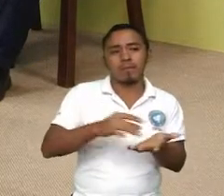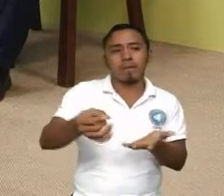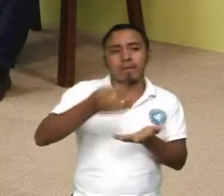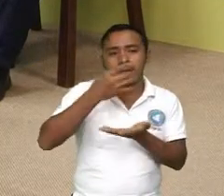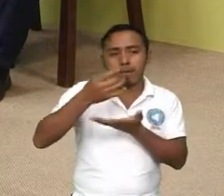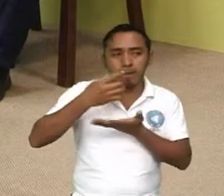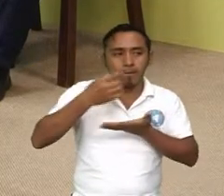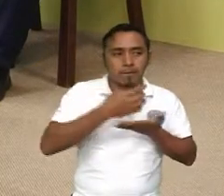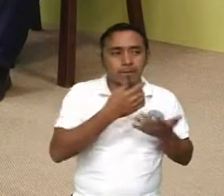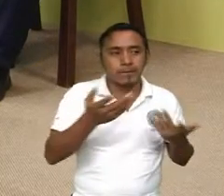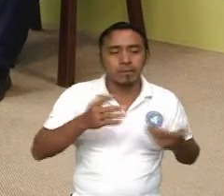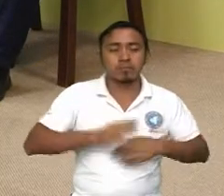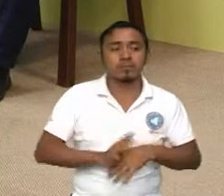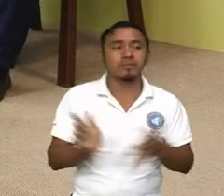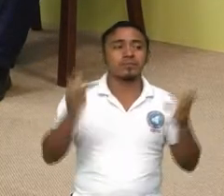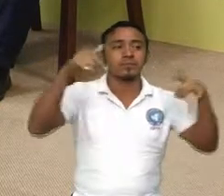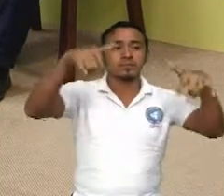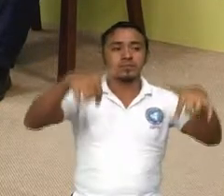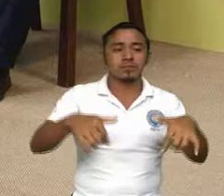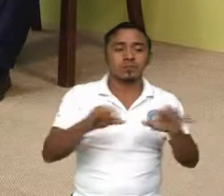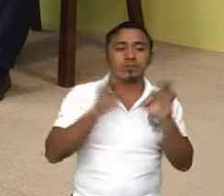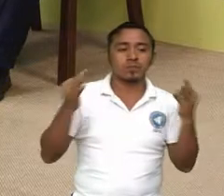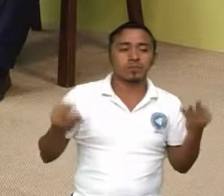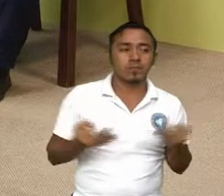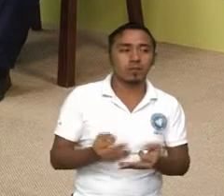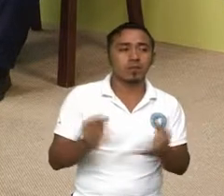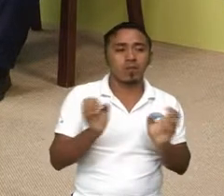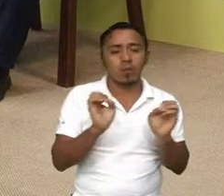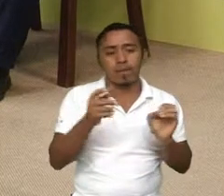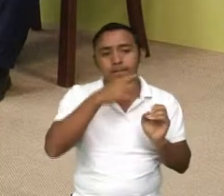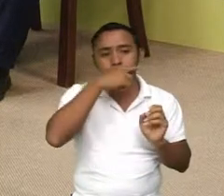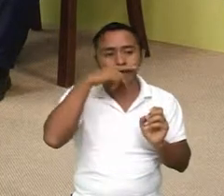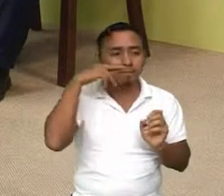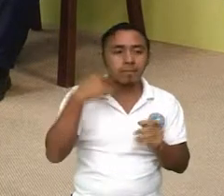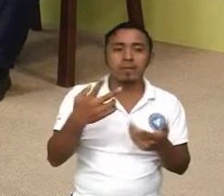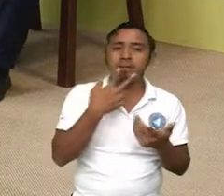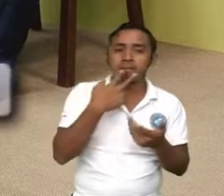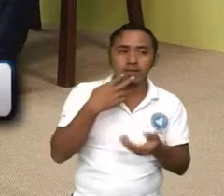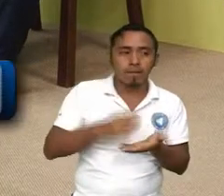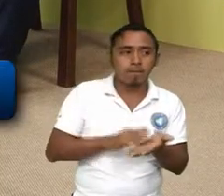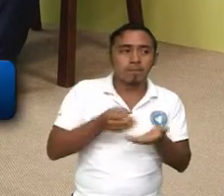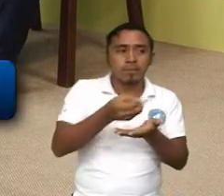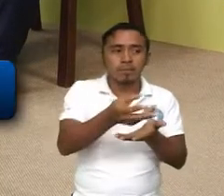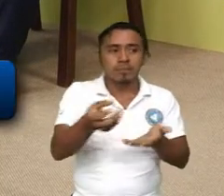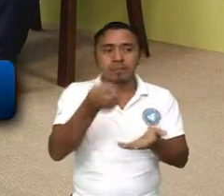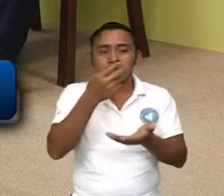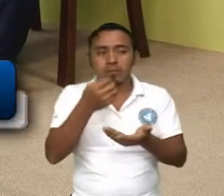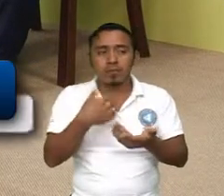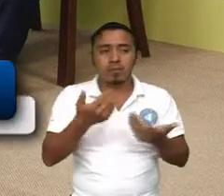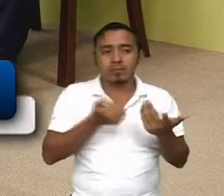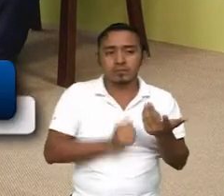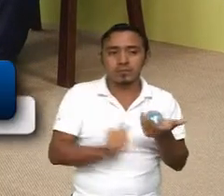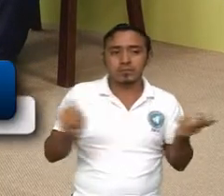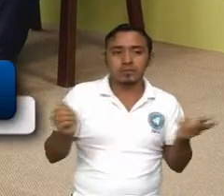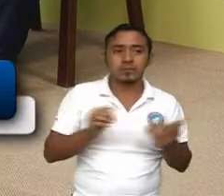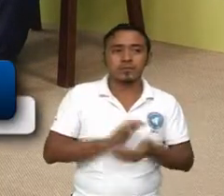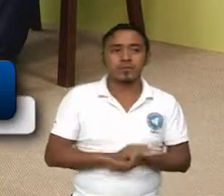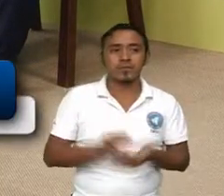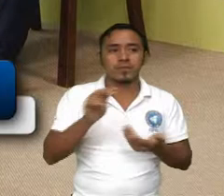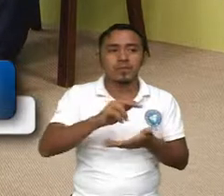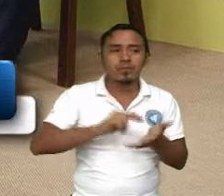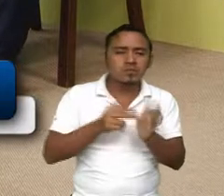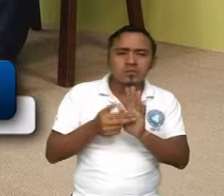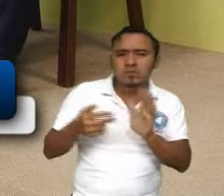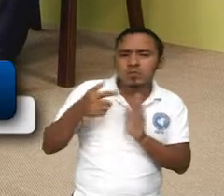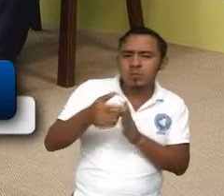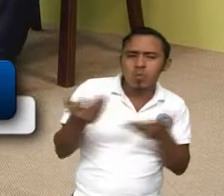la familia nuestros padres están tratando de no automedicar a los niños y se preocupan por saber qué es realmente ese